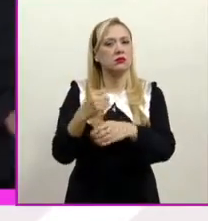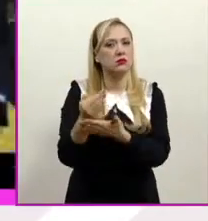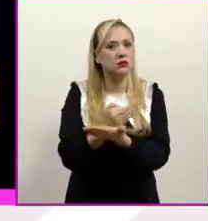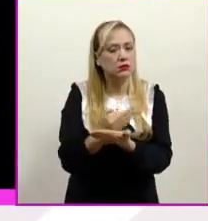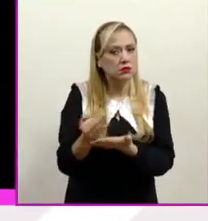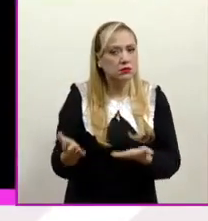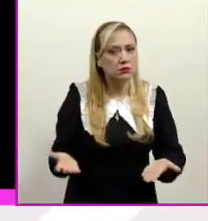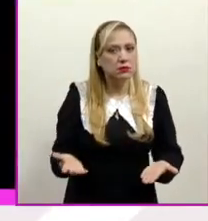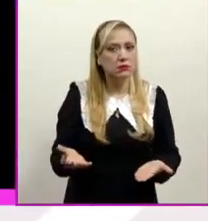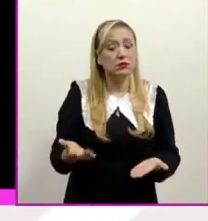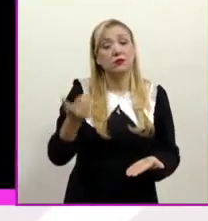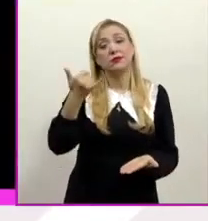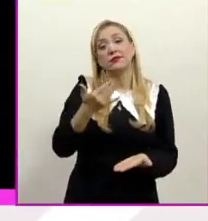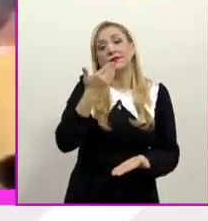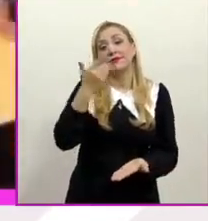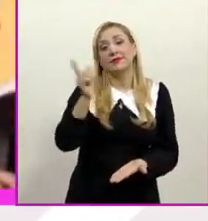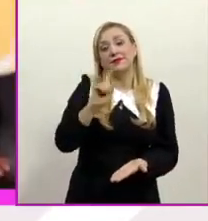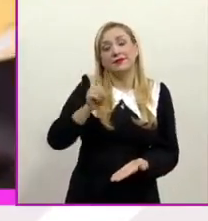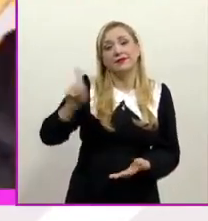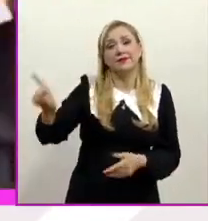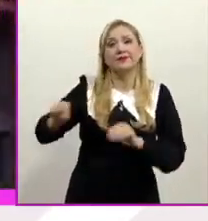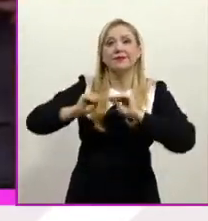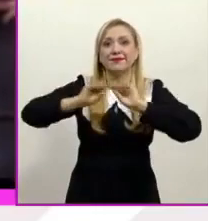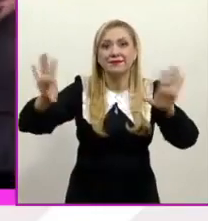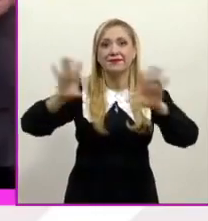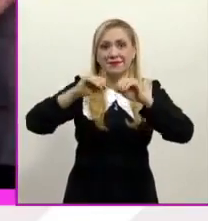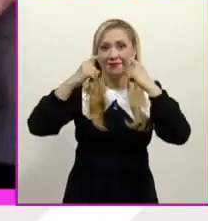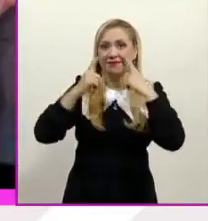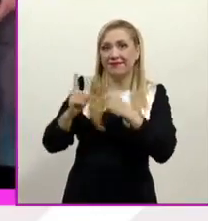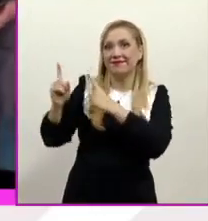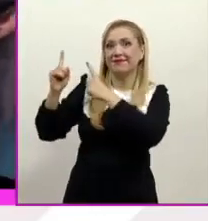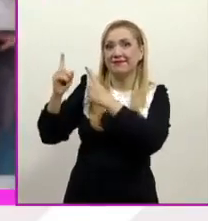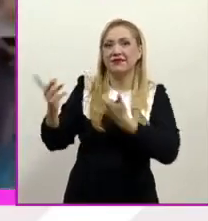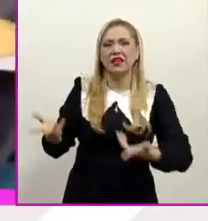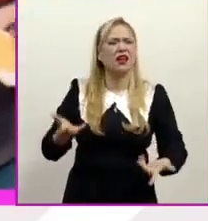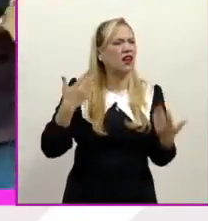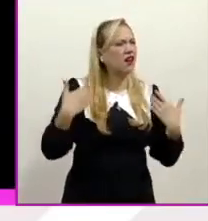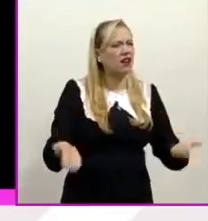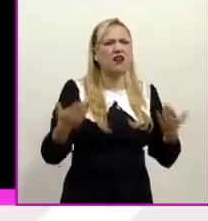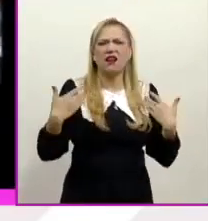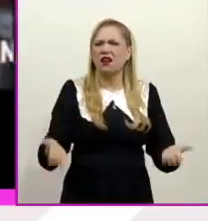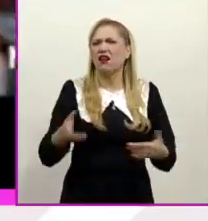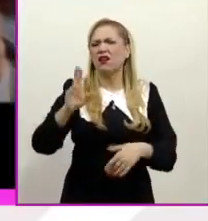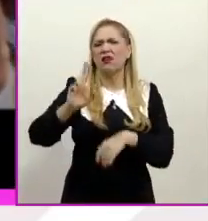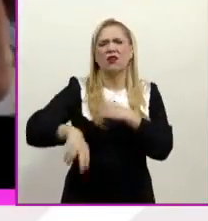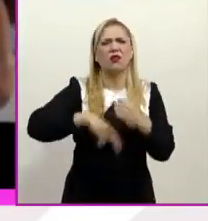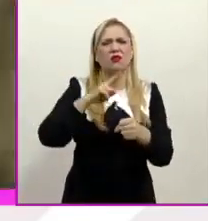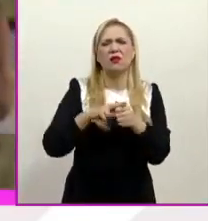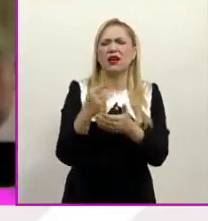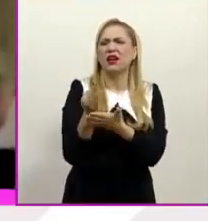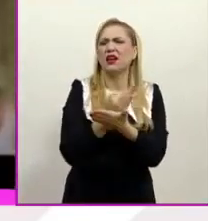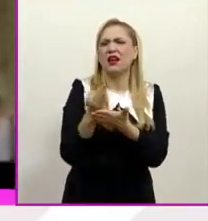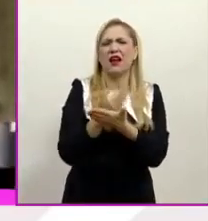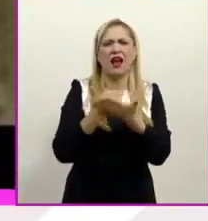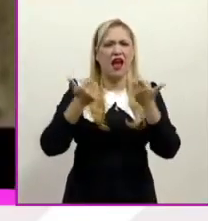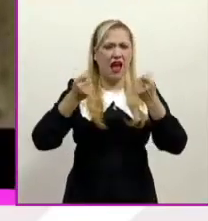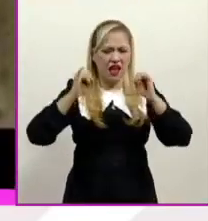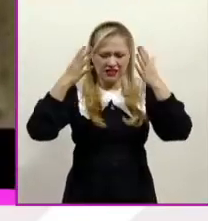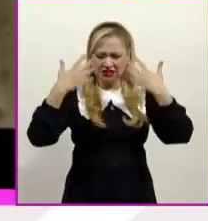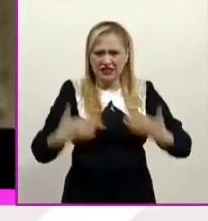gracias a los productos audiovisuales que buscan convencernos de que es normal que las personas prietas vivamos así,